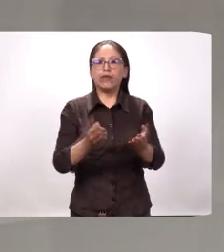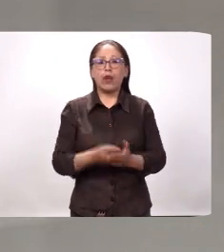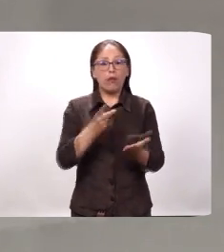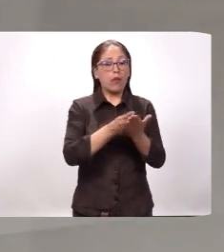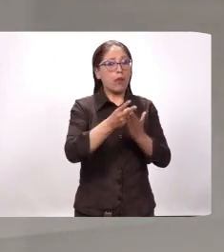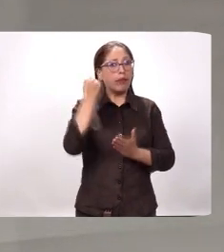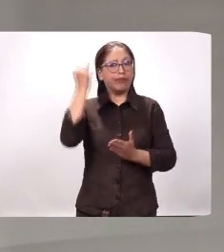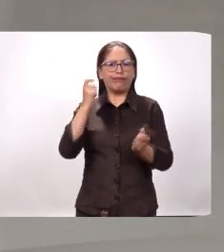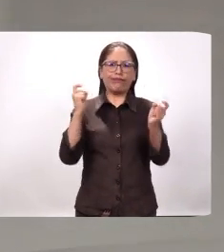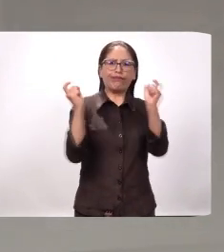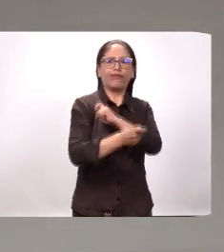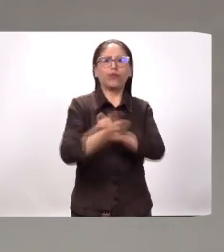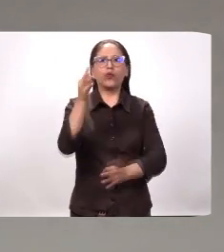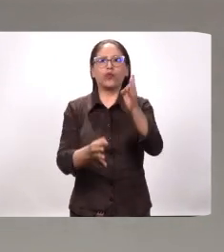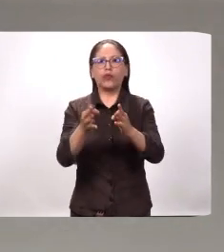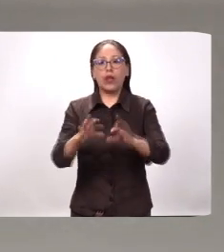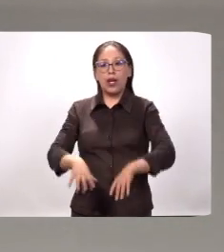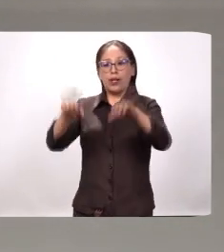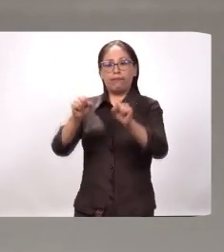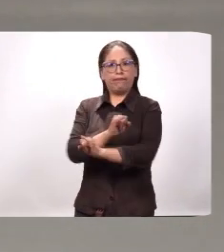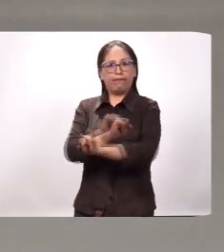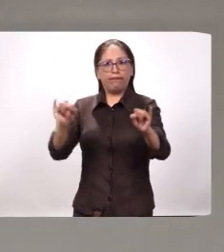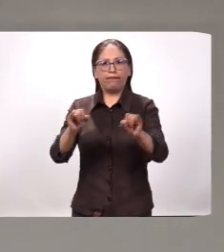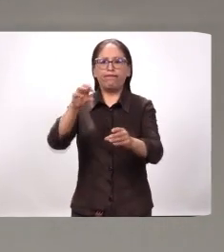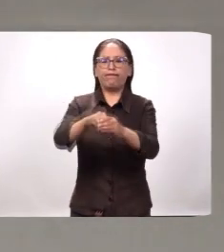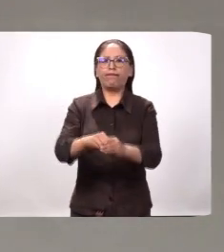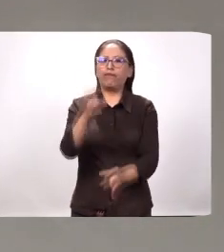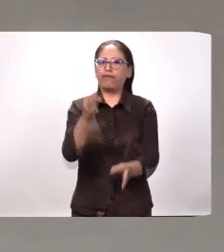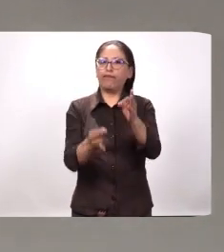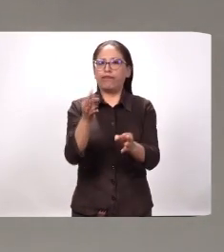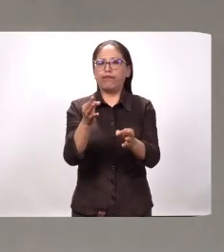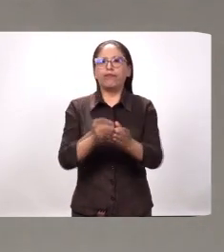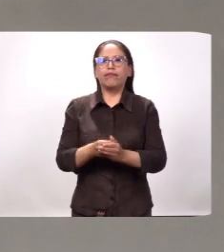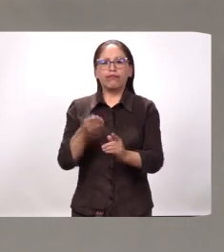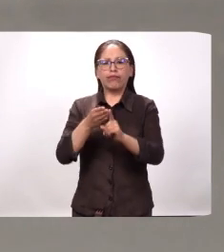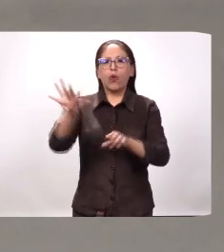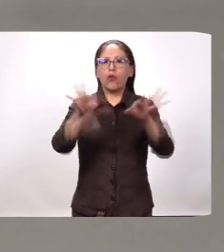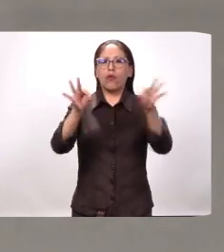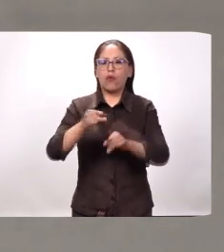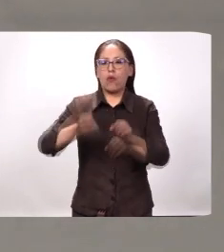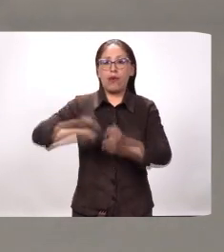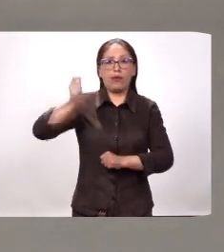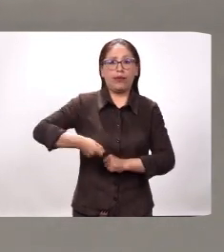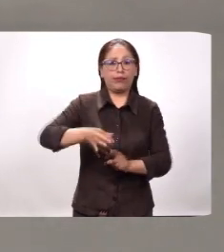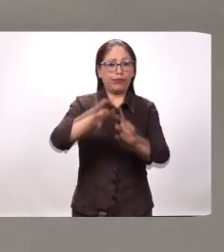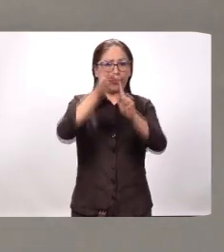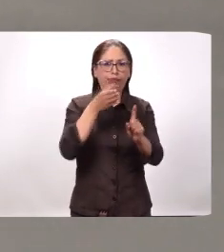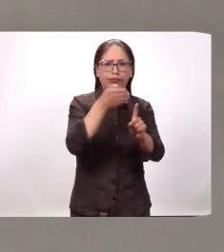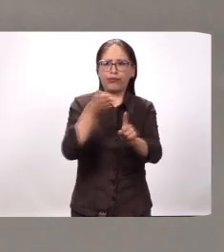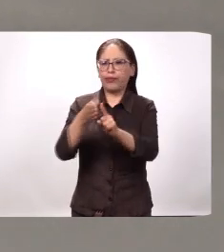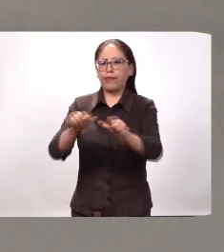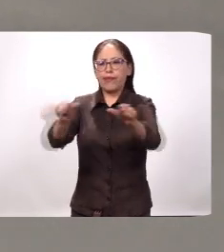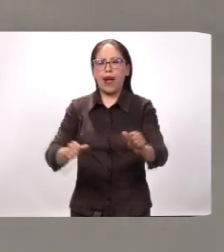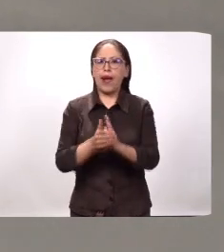justicia. Propongo una reforma de la justicia para recuperar la independencia del órgano judicial mediante la designación de jueces